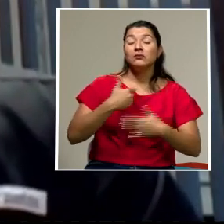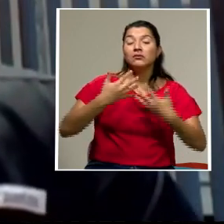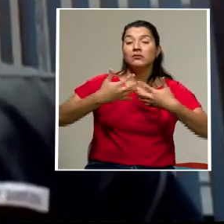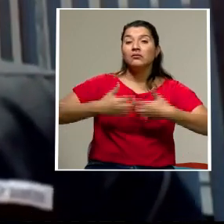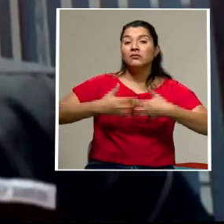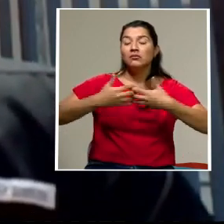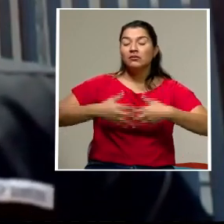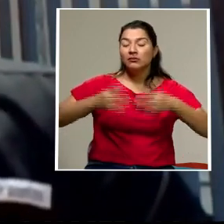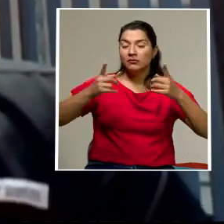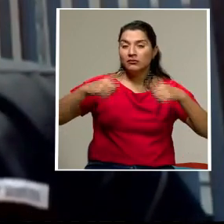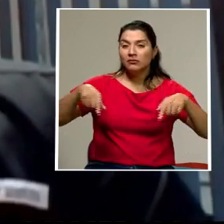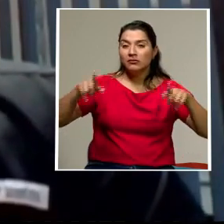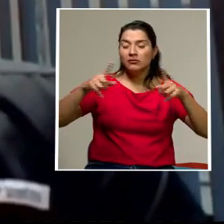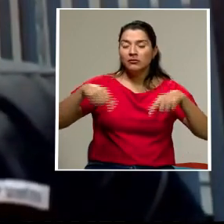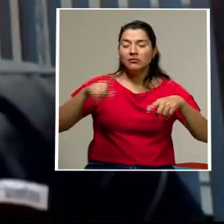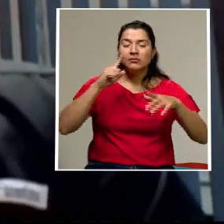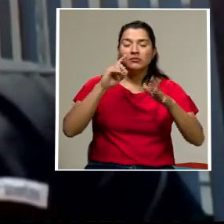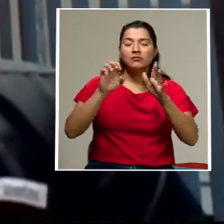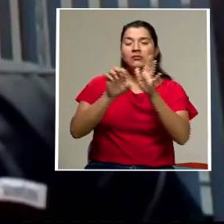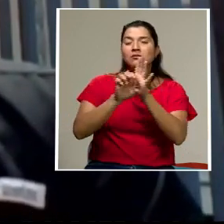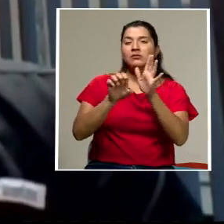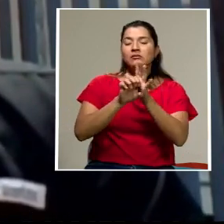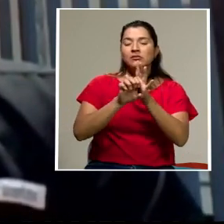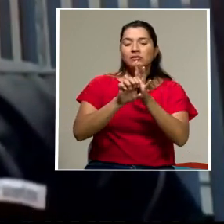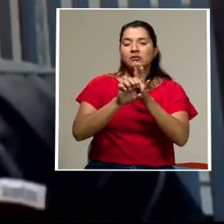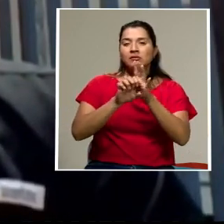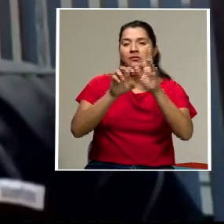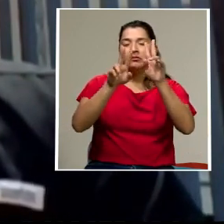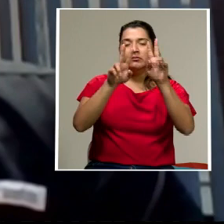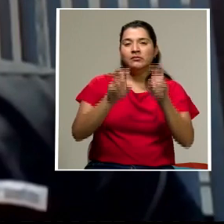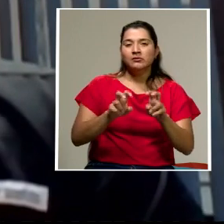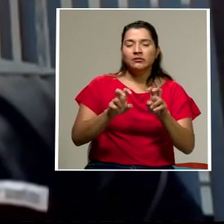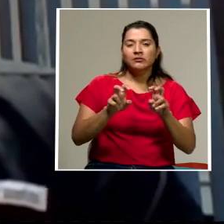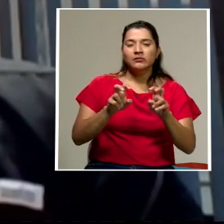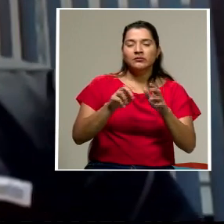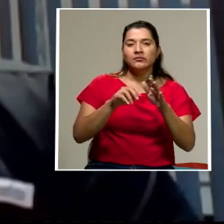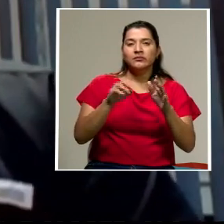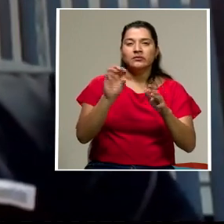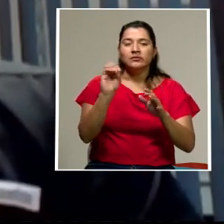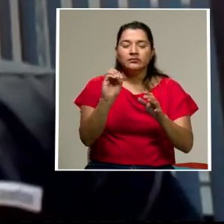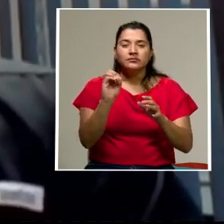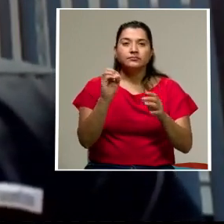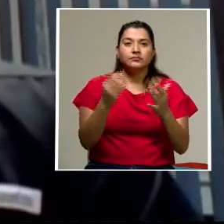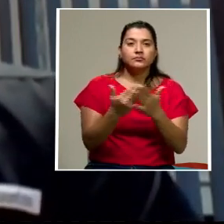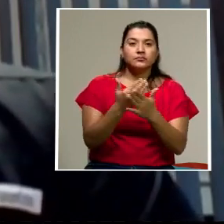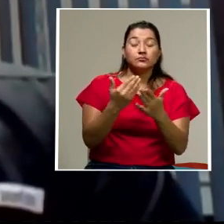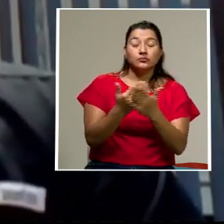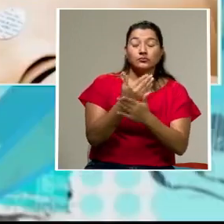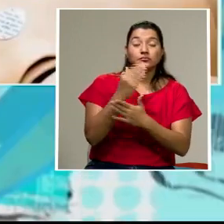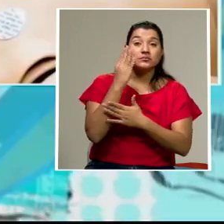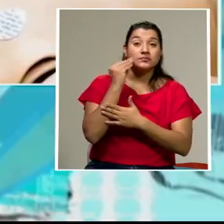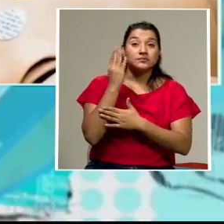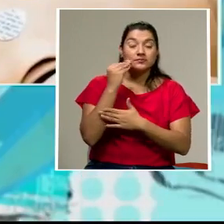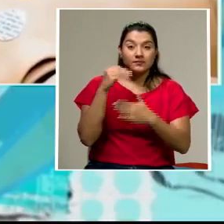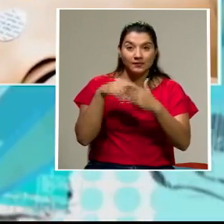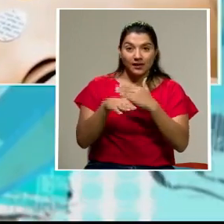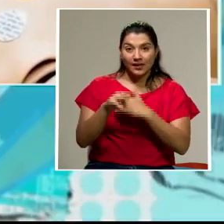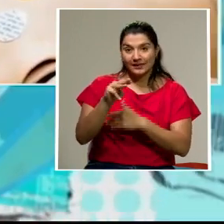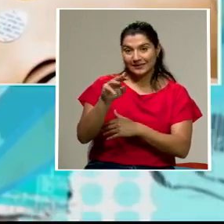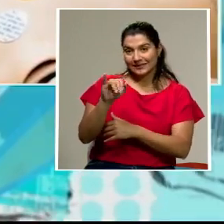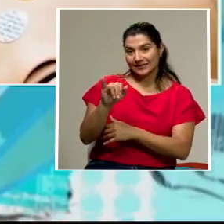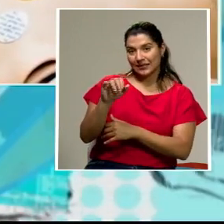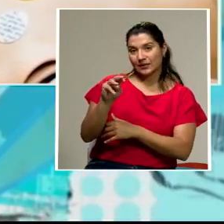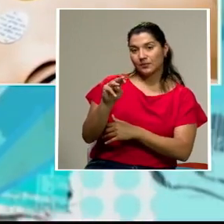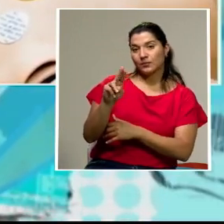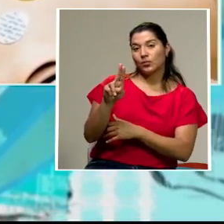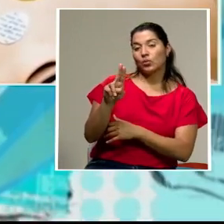es las pruebas en simuladores, la segunda etapa son las pruebas preclínicas, o las pruebas que se realizan en animales, y la última de la etapa son